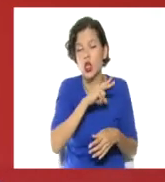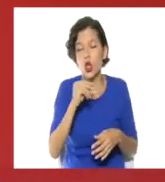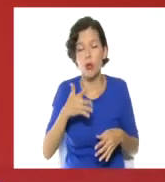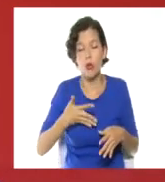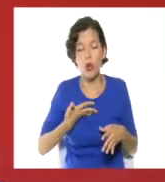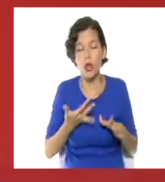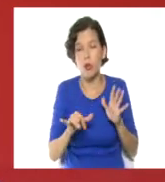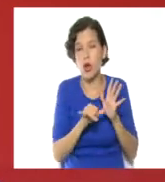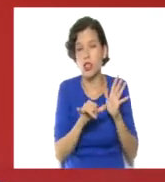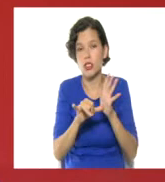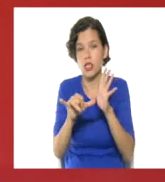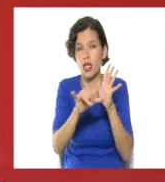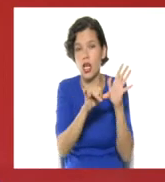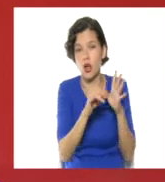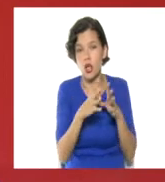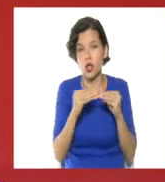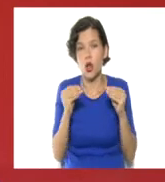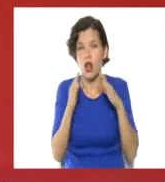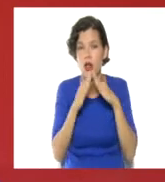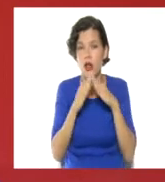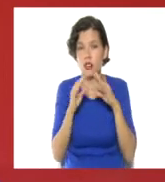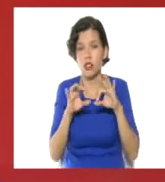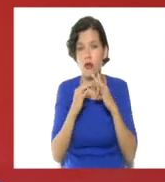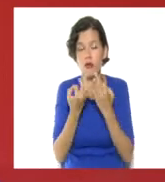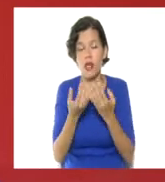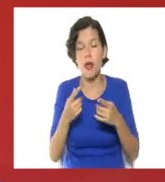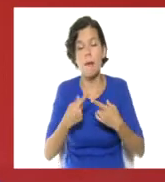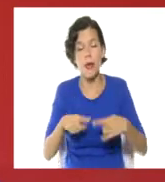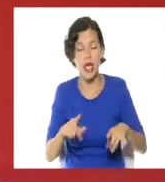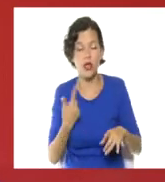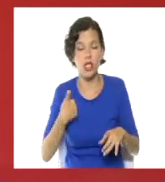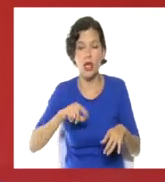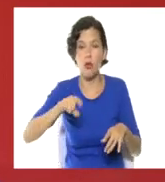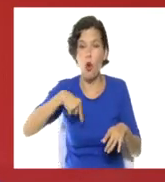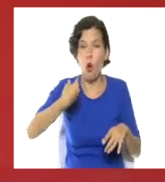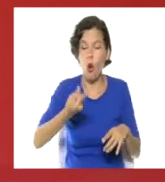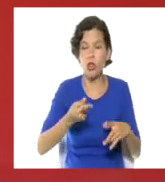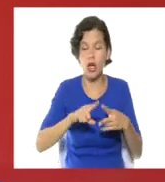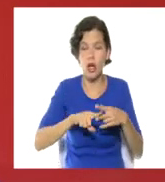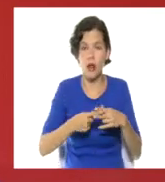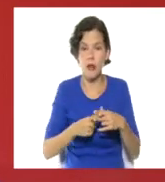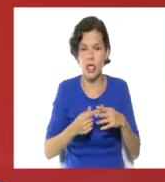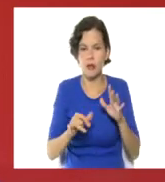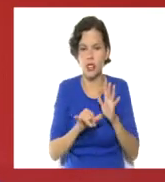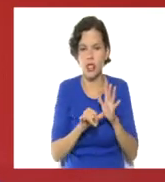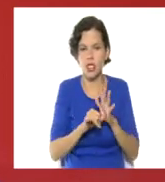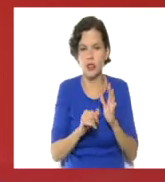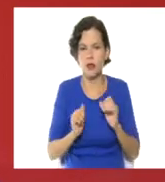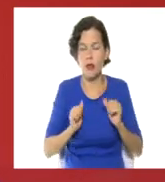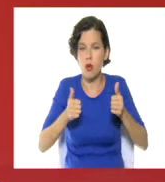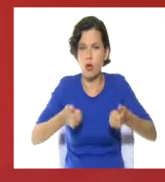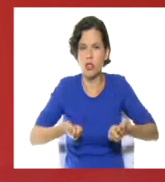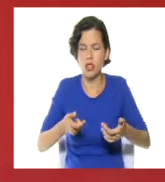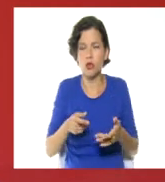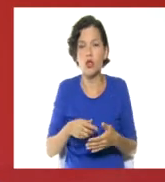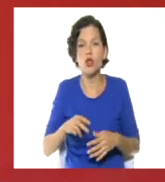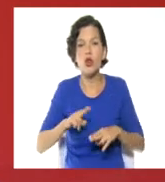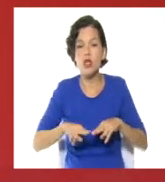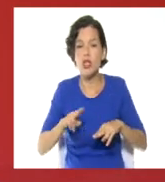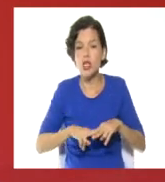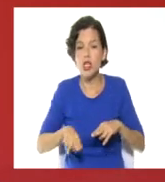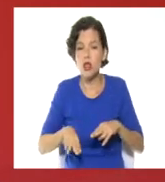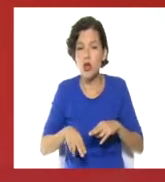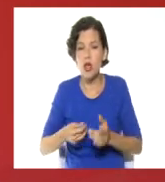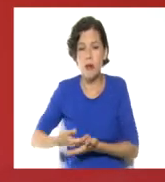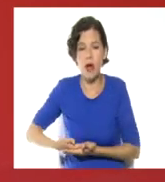acercarnos a todas las casas de nuestra familia, pero tenemos otras herramientas para acercarnos a ellos. Vamos a compensar con nuestros niños y niñas de la etapa